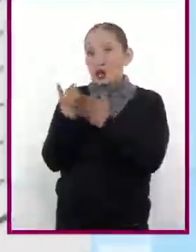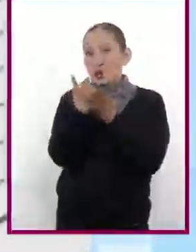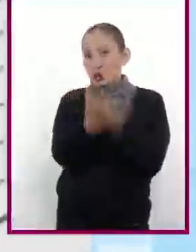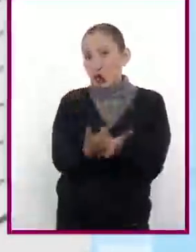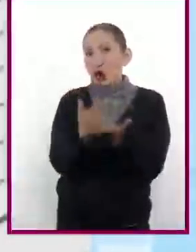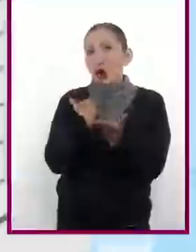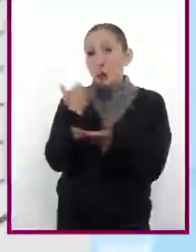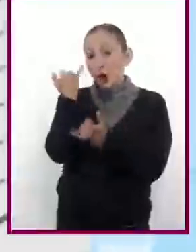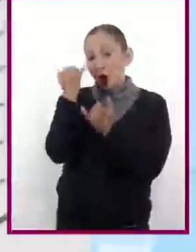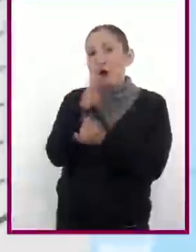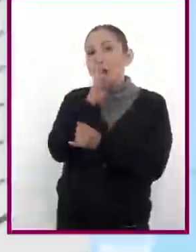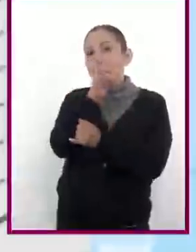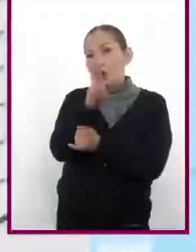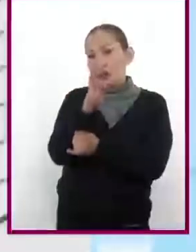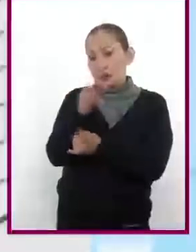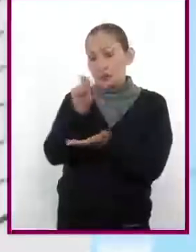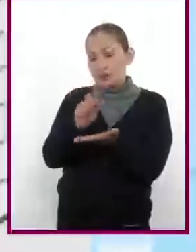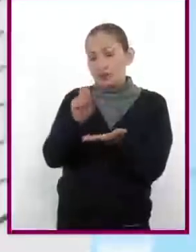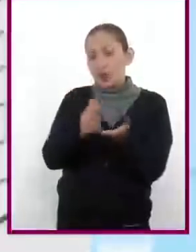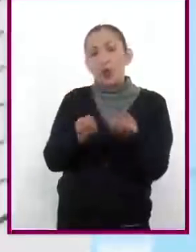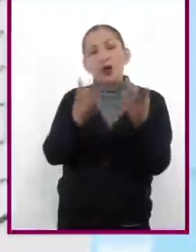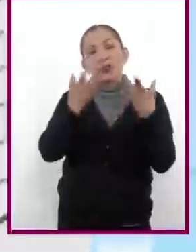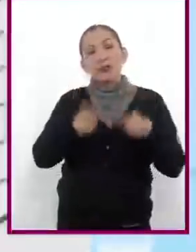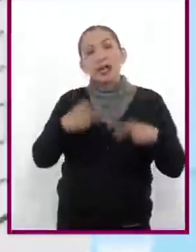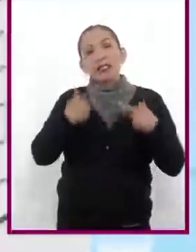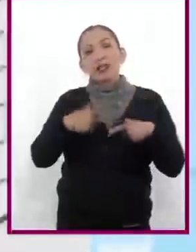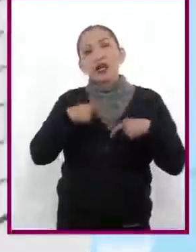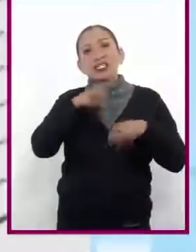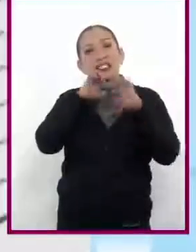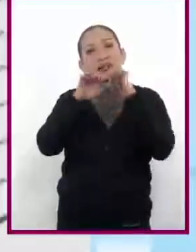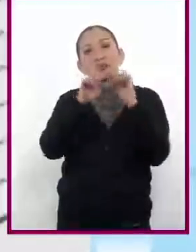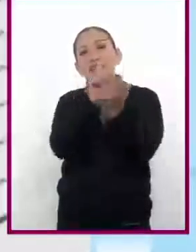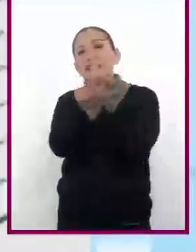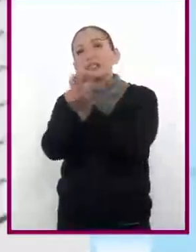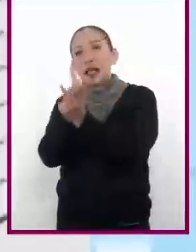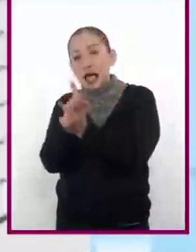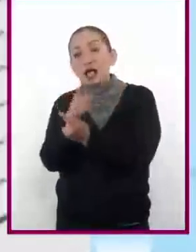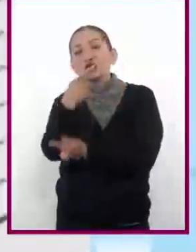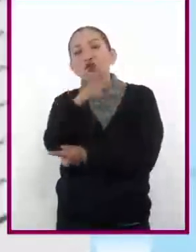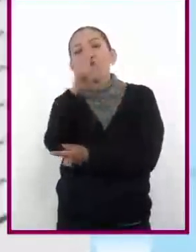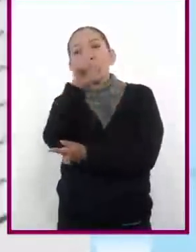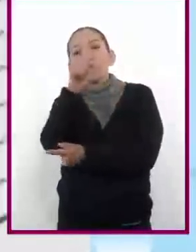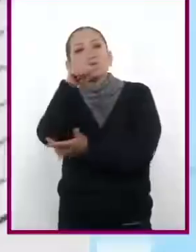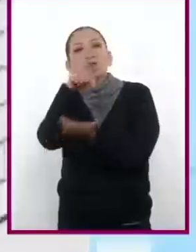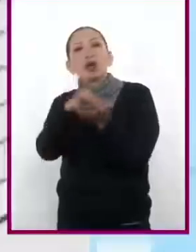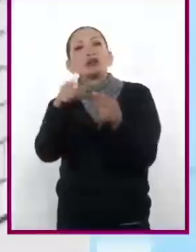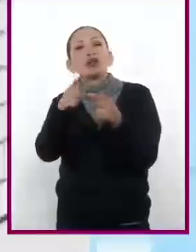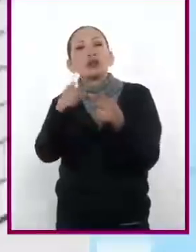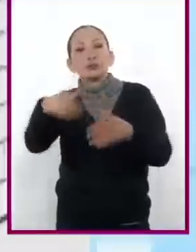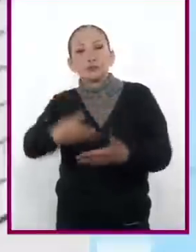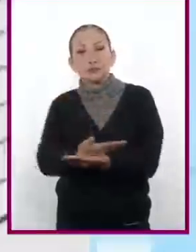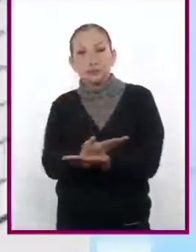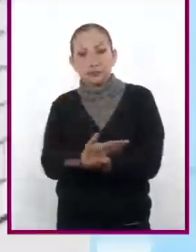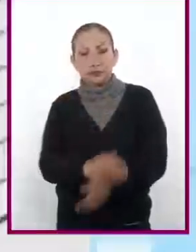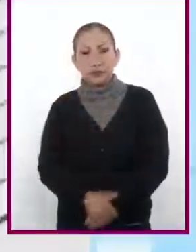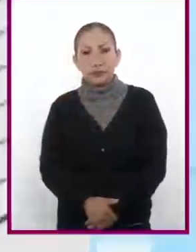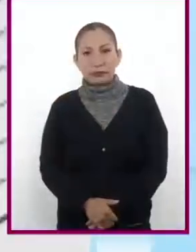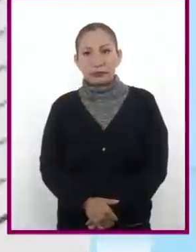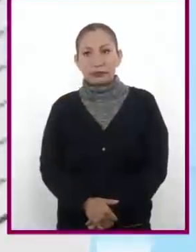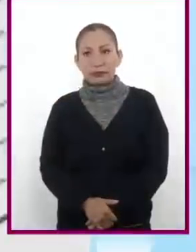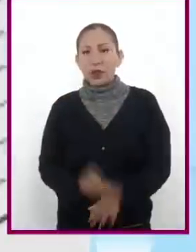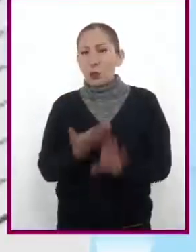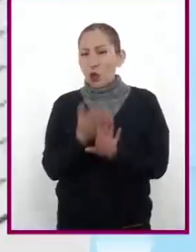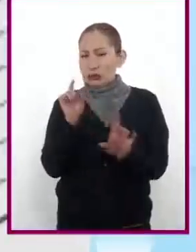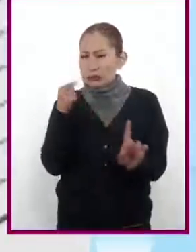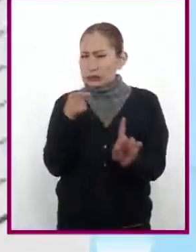participaron como autores del reporte, cuántas personas fueron entrevistadas, su lengua y lugar de origen. De forma